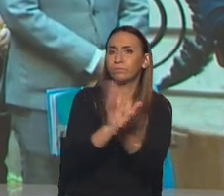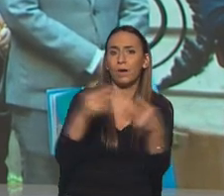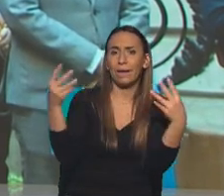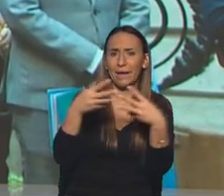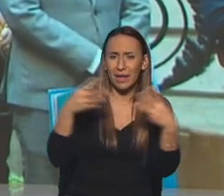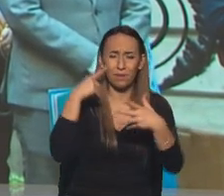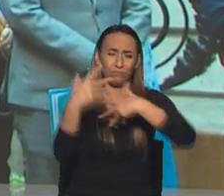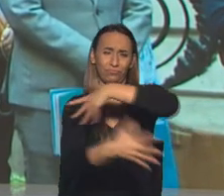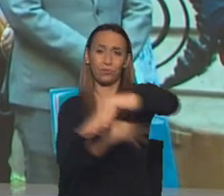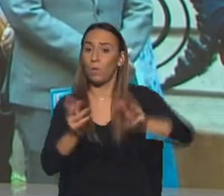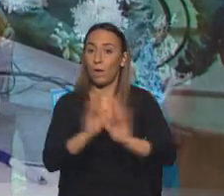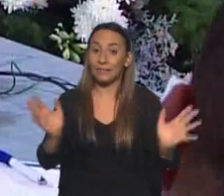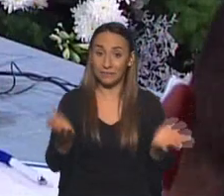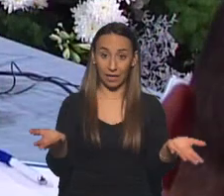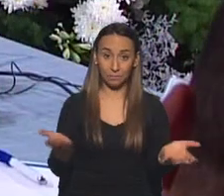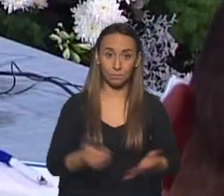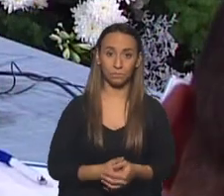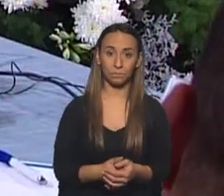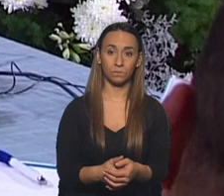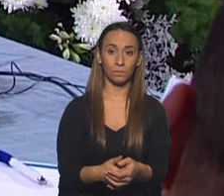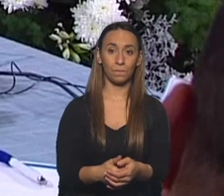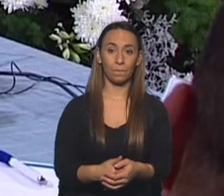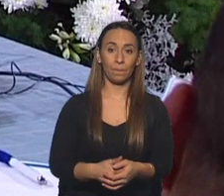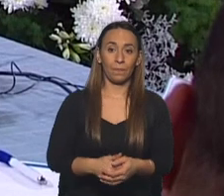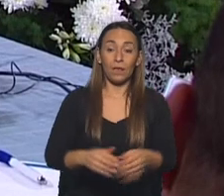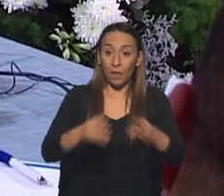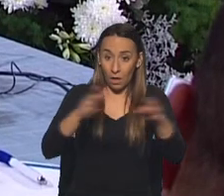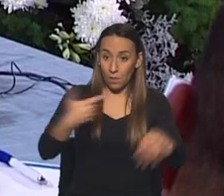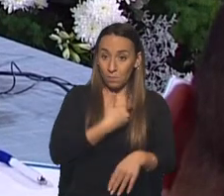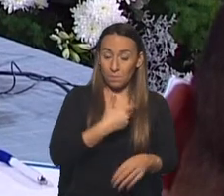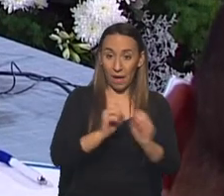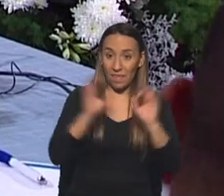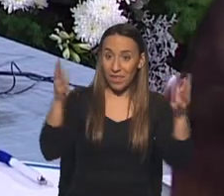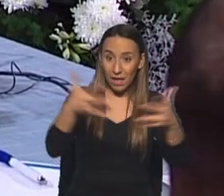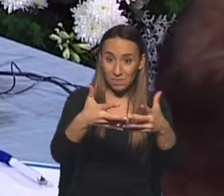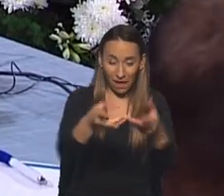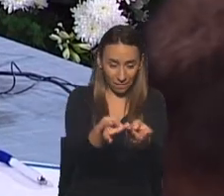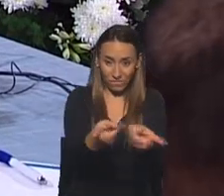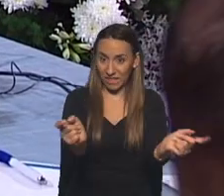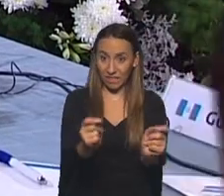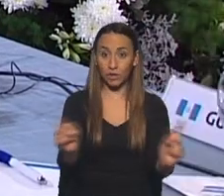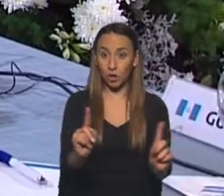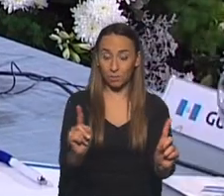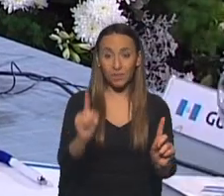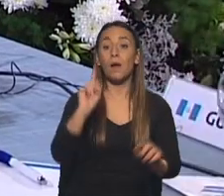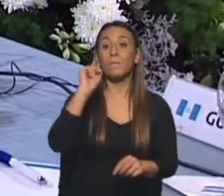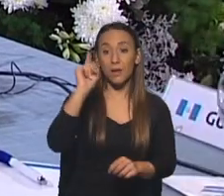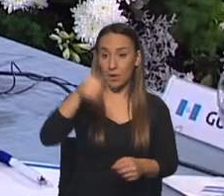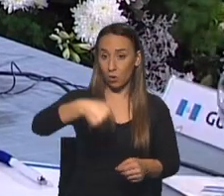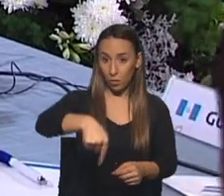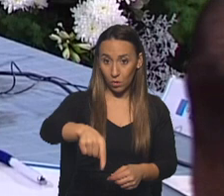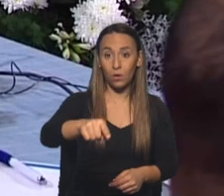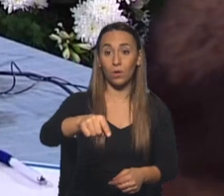conflicto peligro la pandemia todavía no terminó y cuando la pandemia